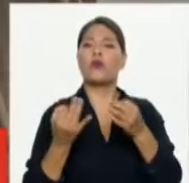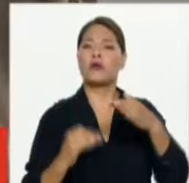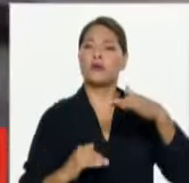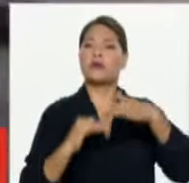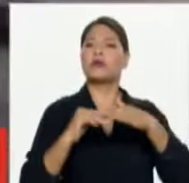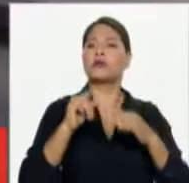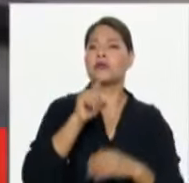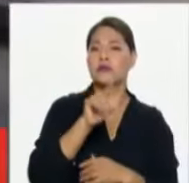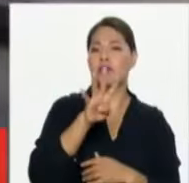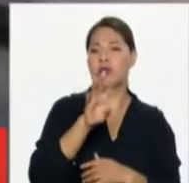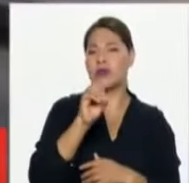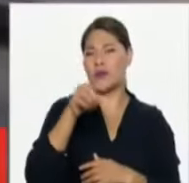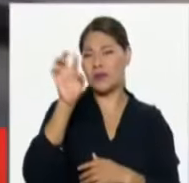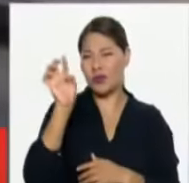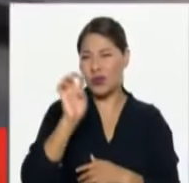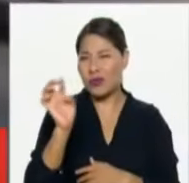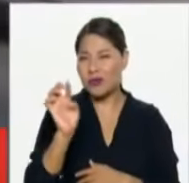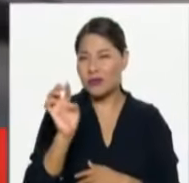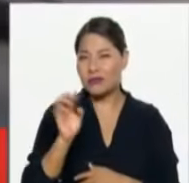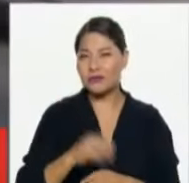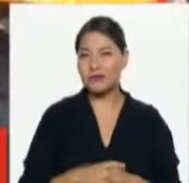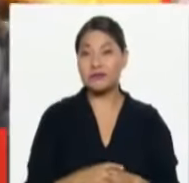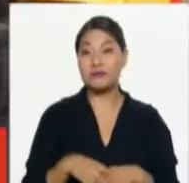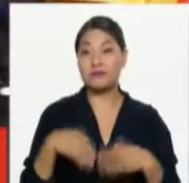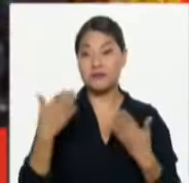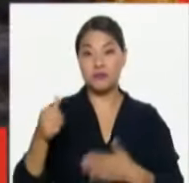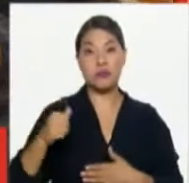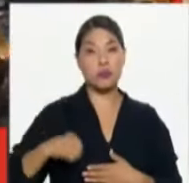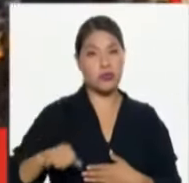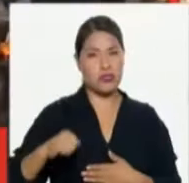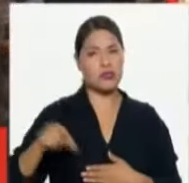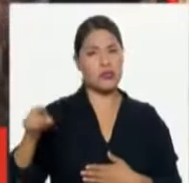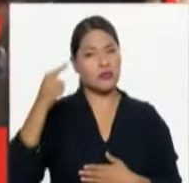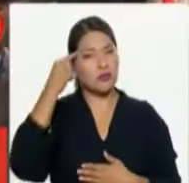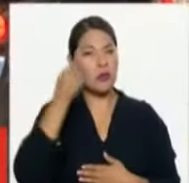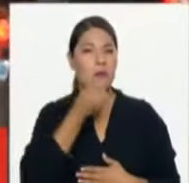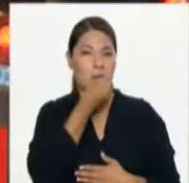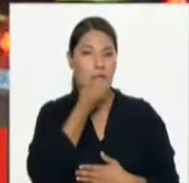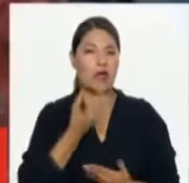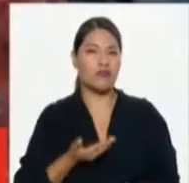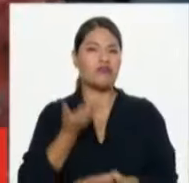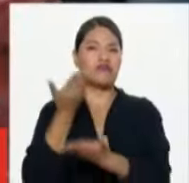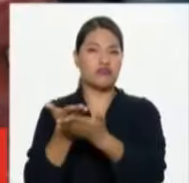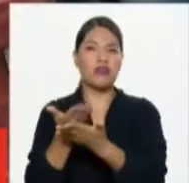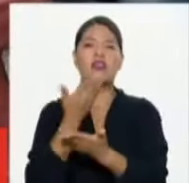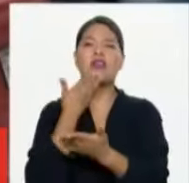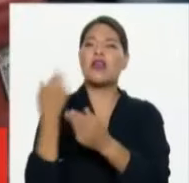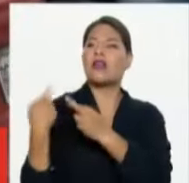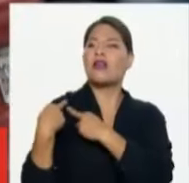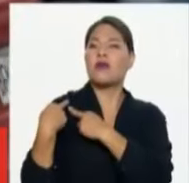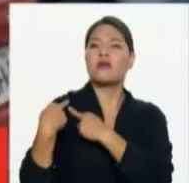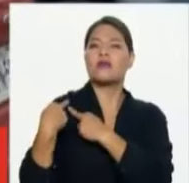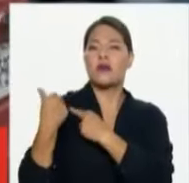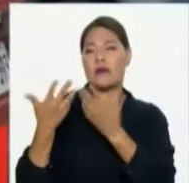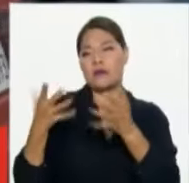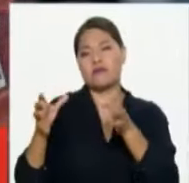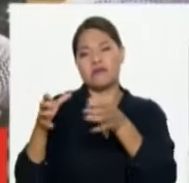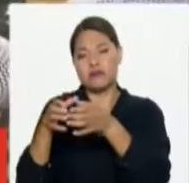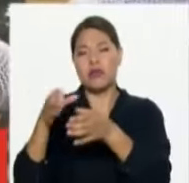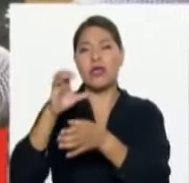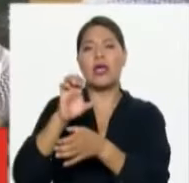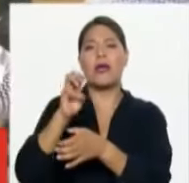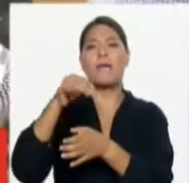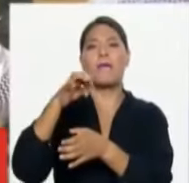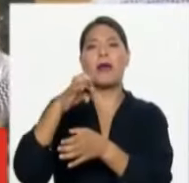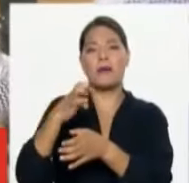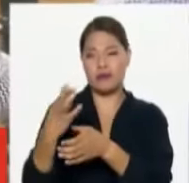millones de dólares. Motivo por el cual la municipalidad planteó que el peaje vuelva a ser administrado por EMAPE. Con EMAPE lo que